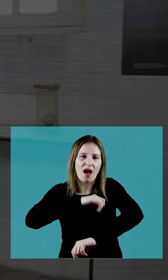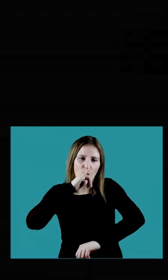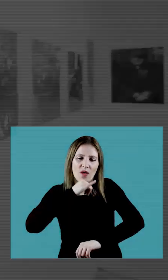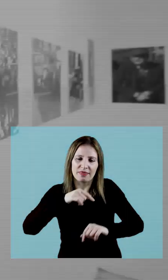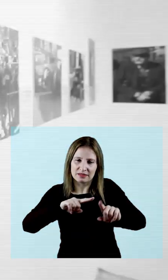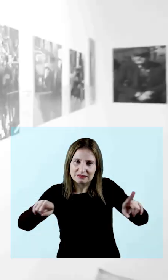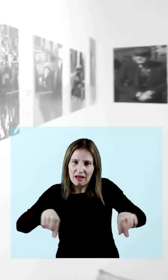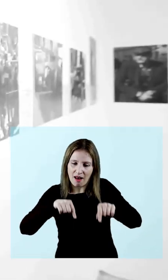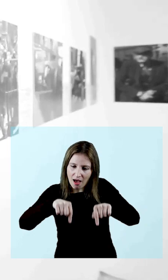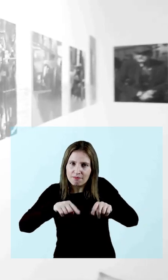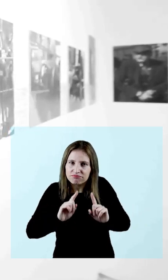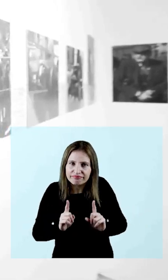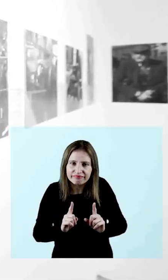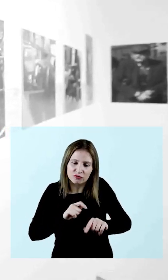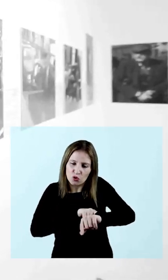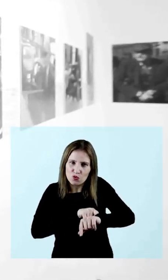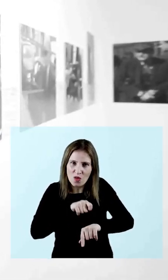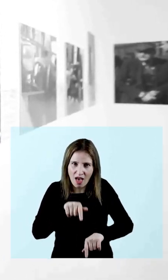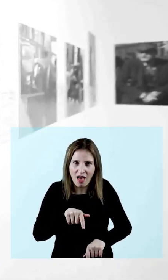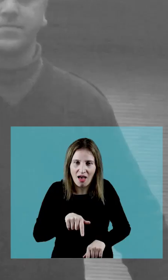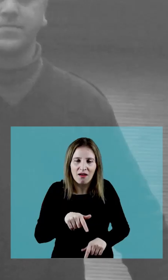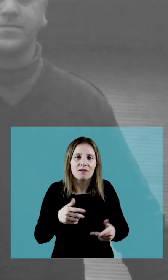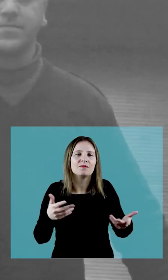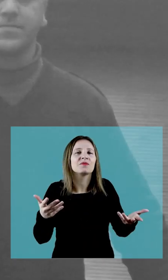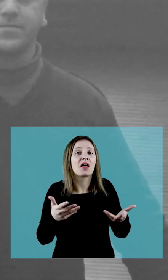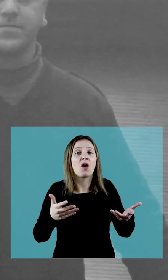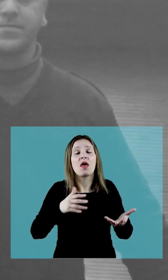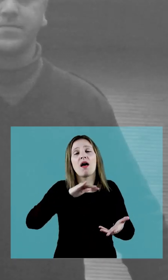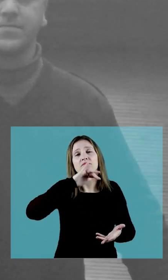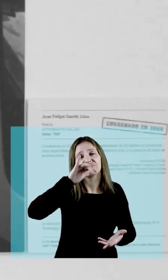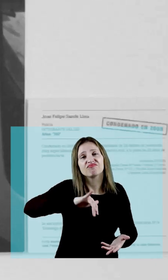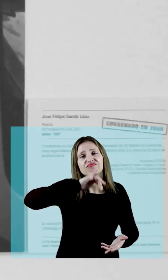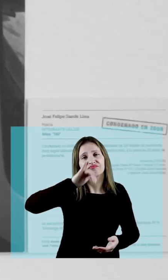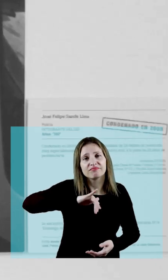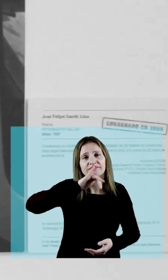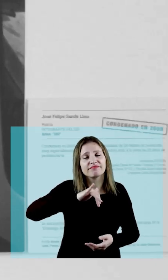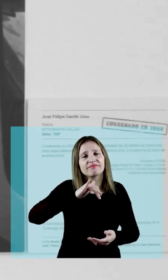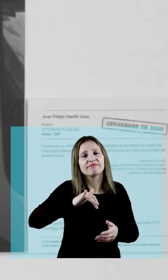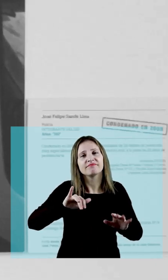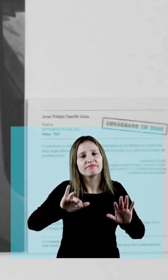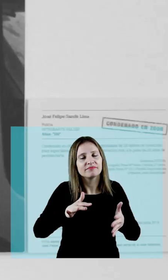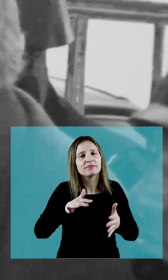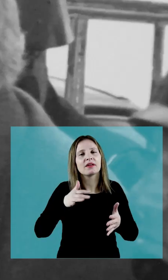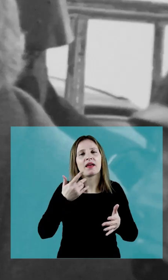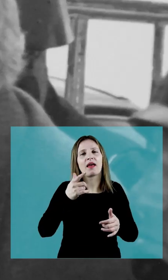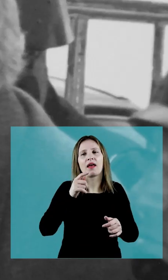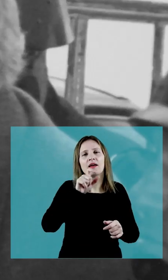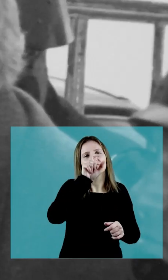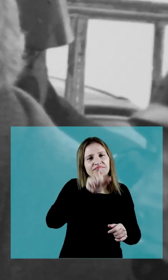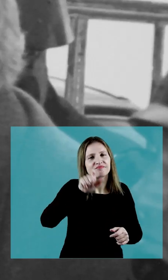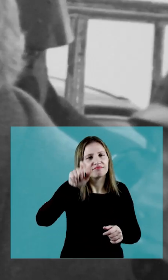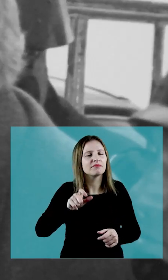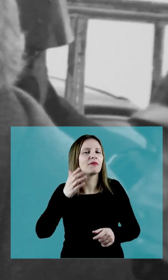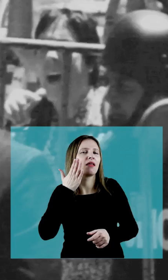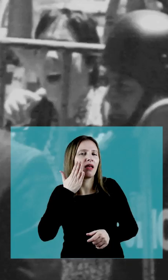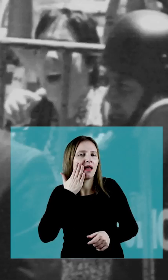sala. Hoy el relato está dedicado a los casos y los rostros